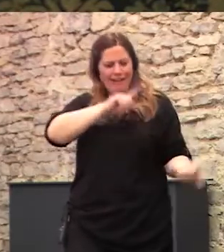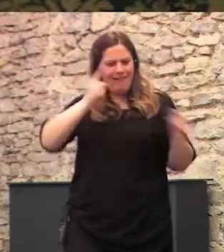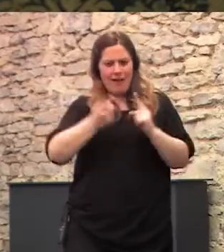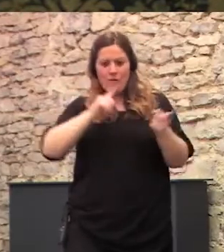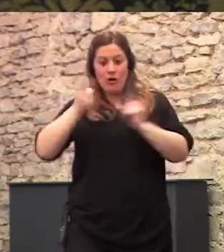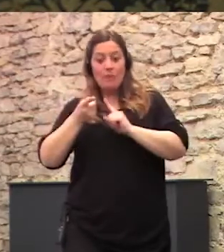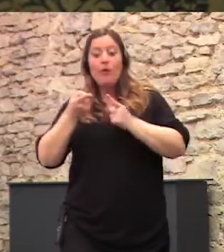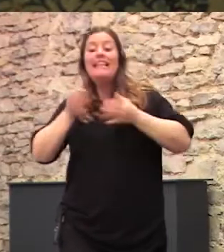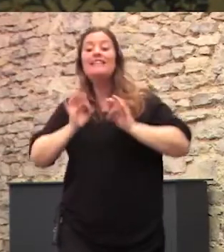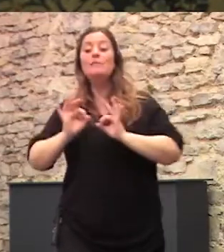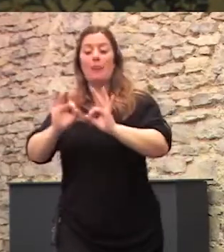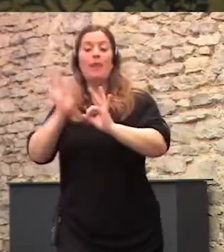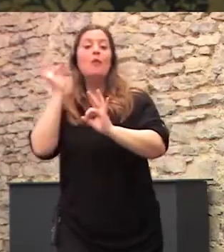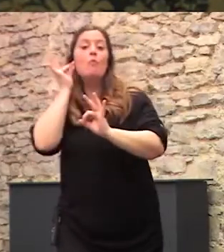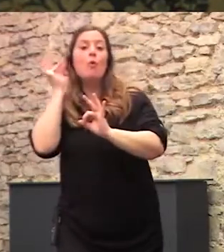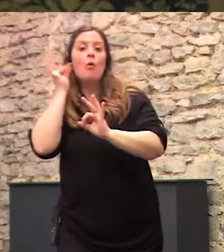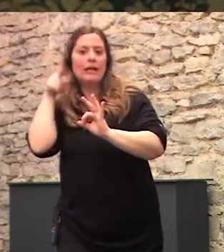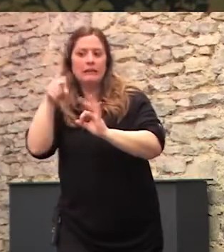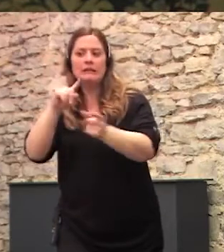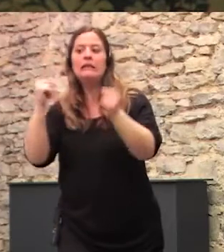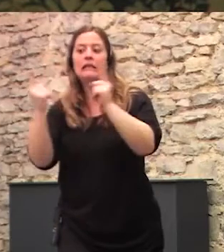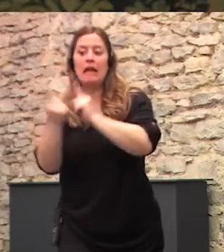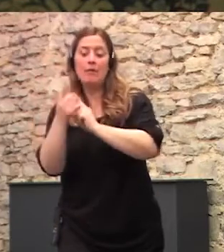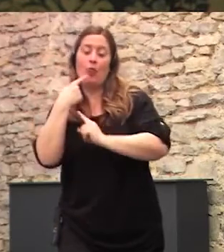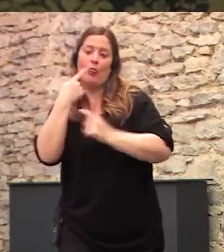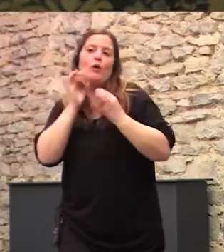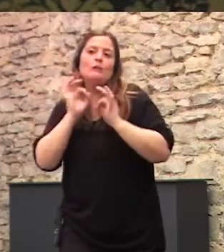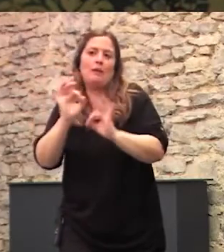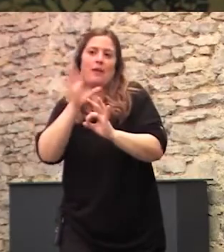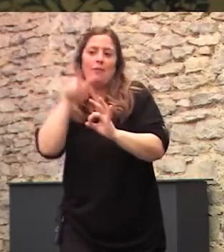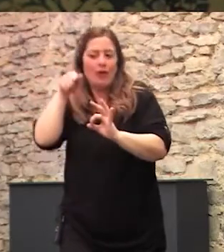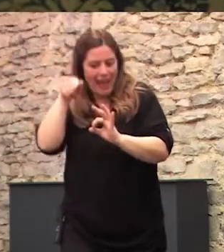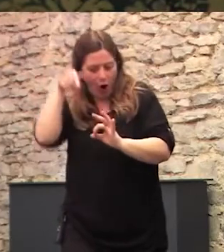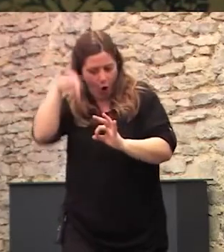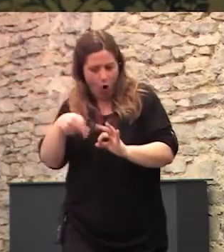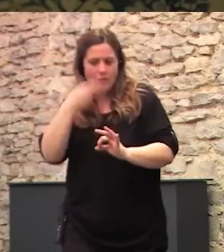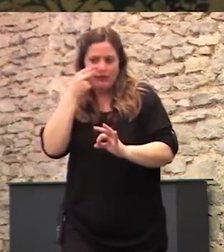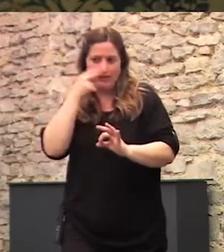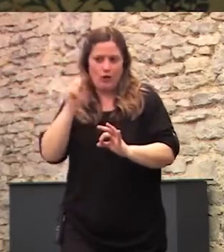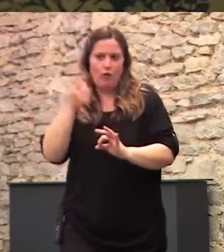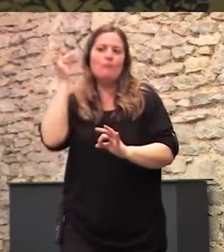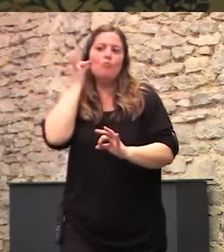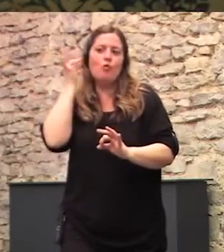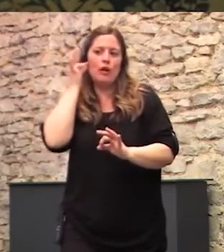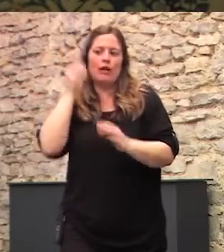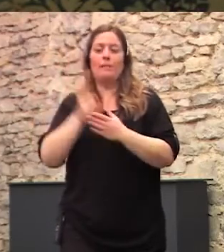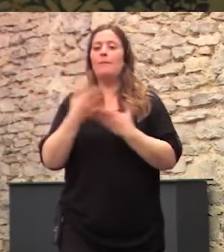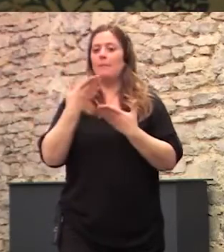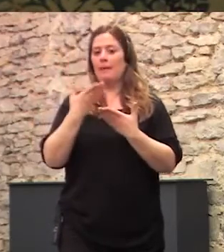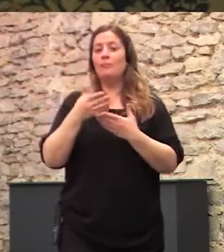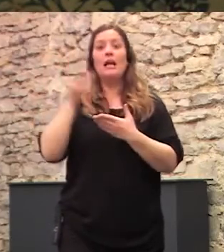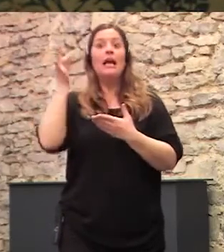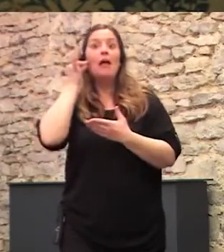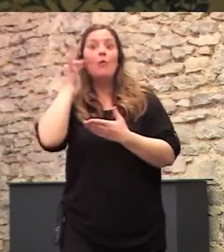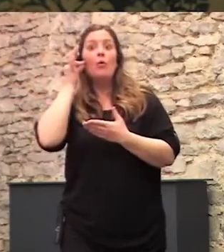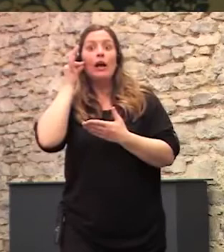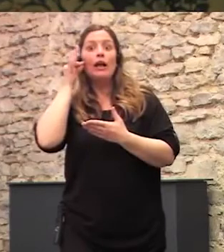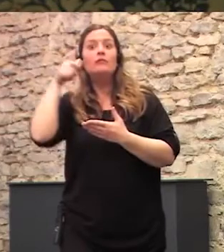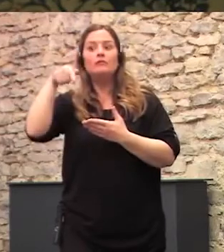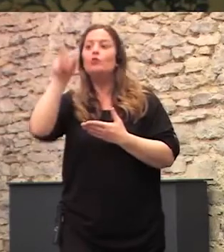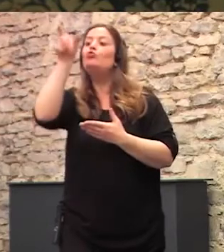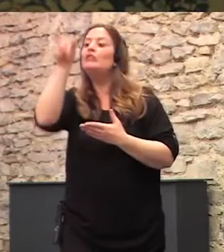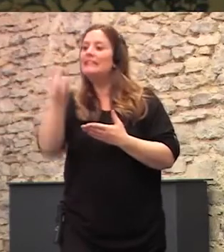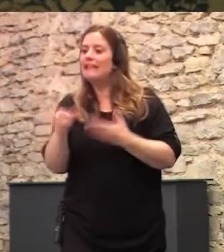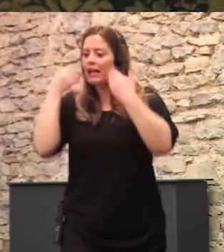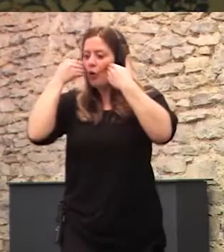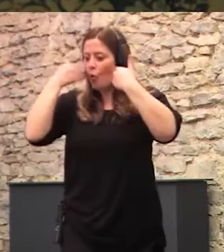particular. Digo en particular porque es lo que nos interesa hoy. Entonces, lo primero, la mujer es un ser humano, es decir, las declaraciones